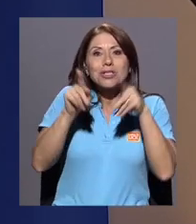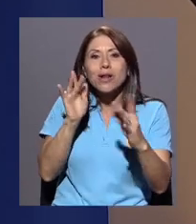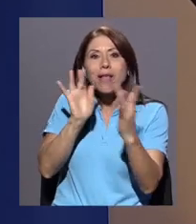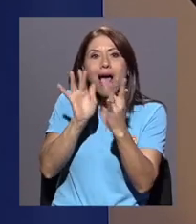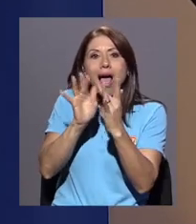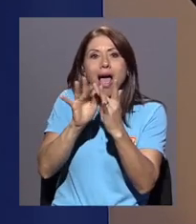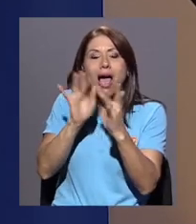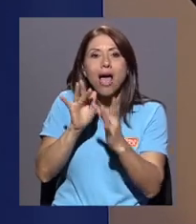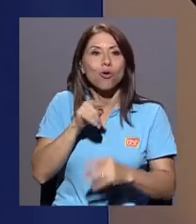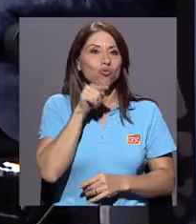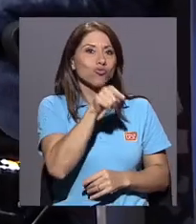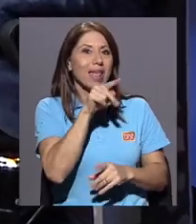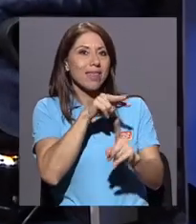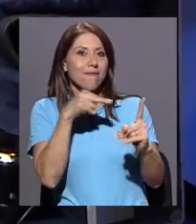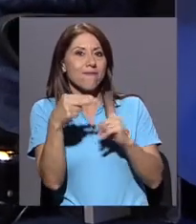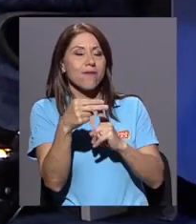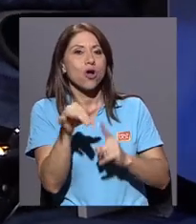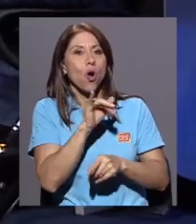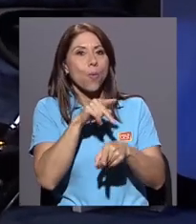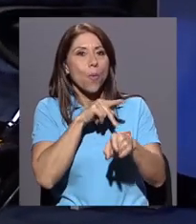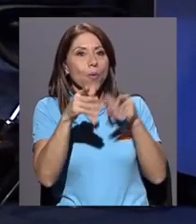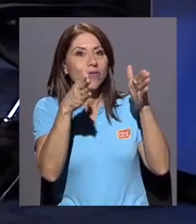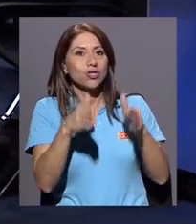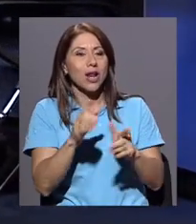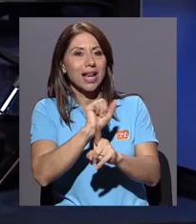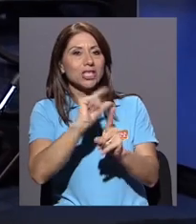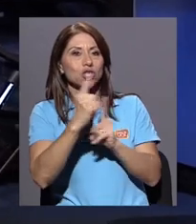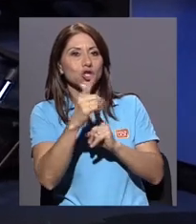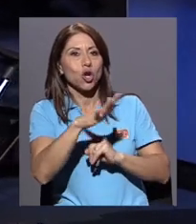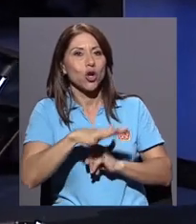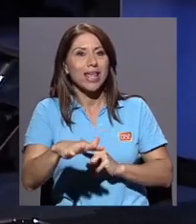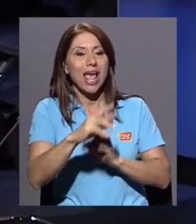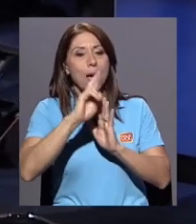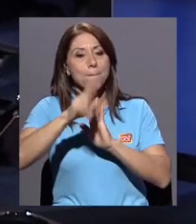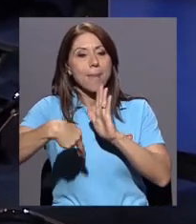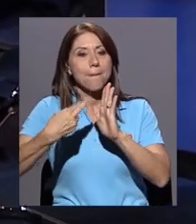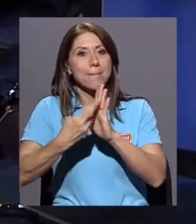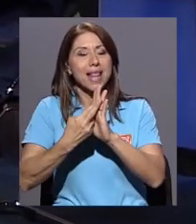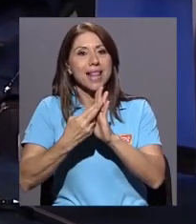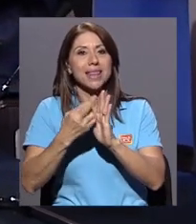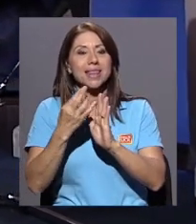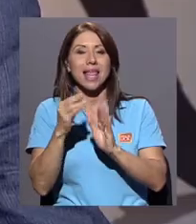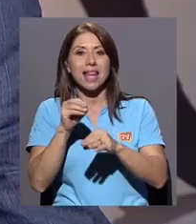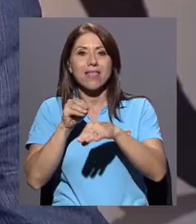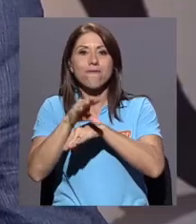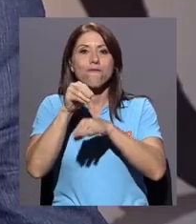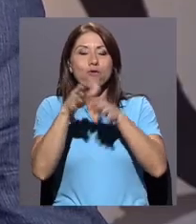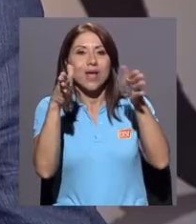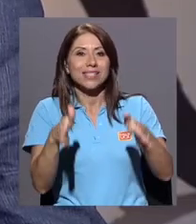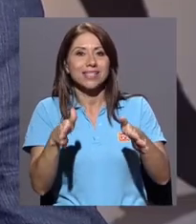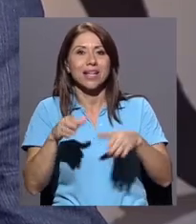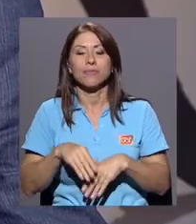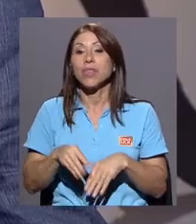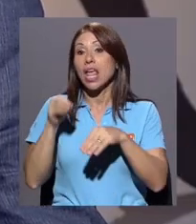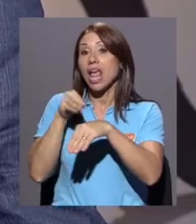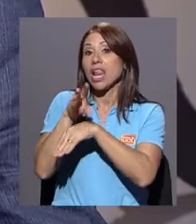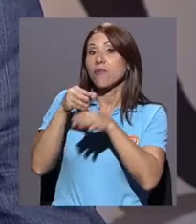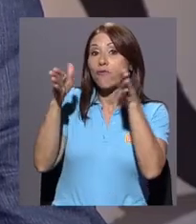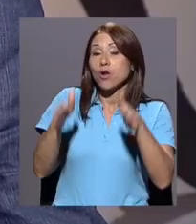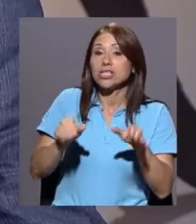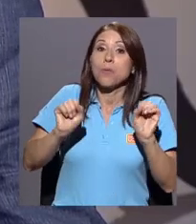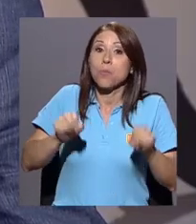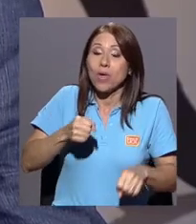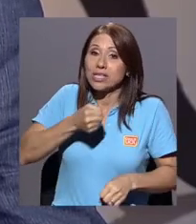es su lectura como profesional en sociología del papel de ese influencer? Lo que pasa es que el influencer puede